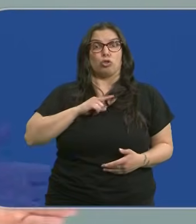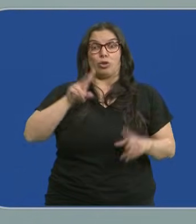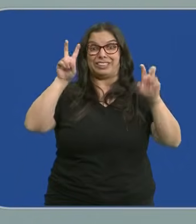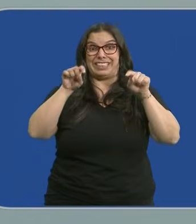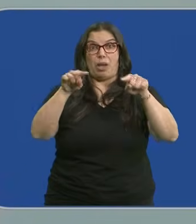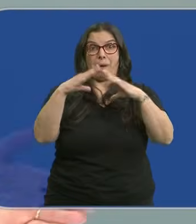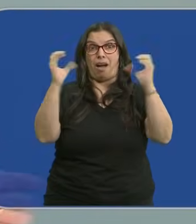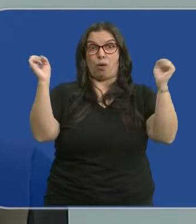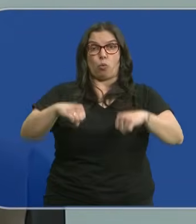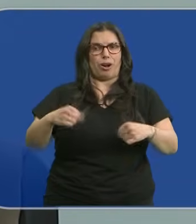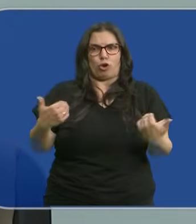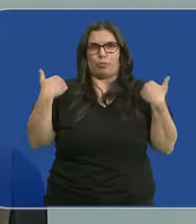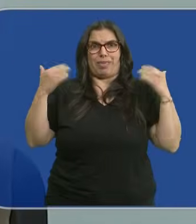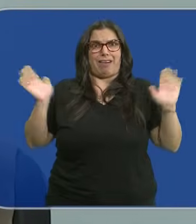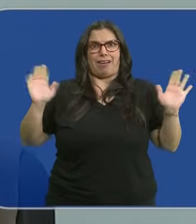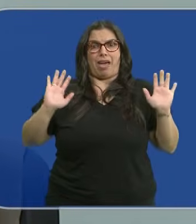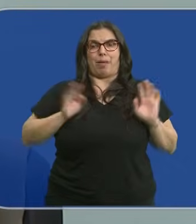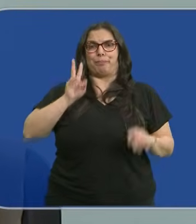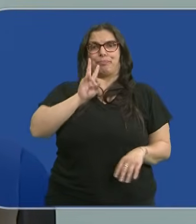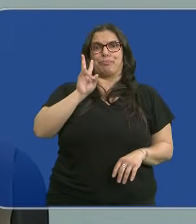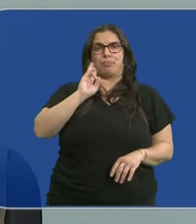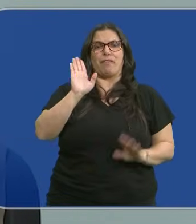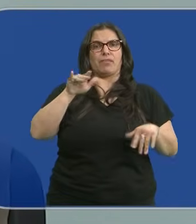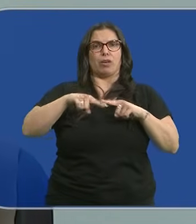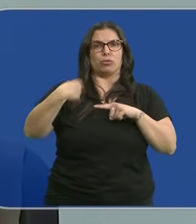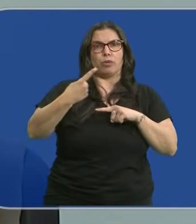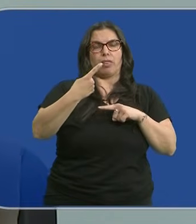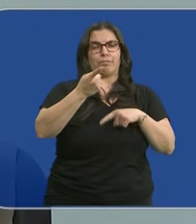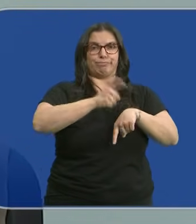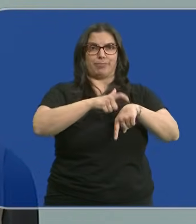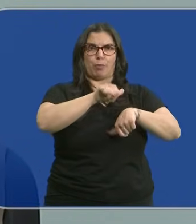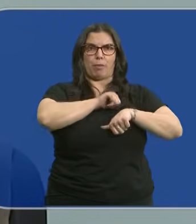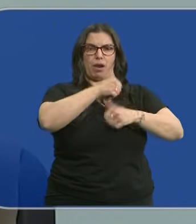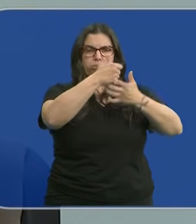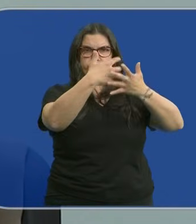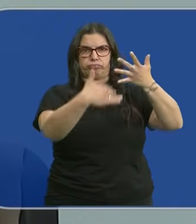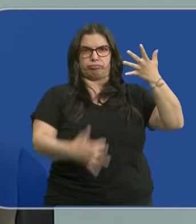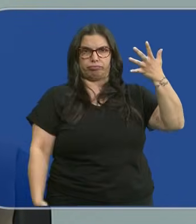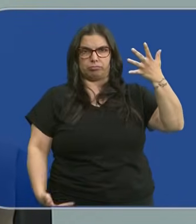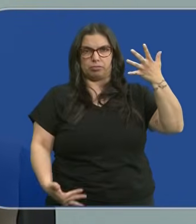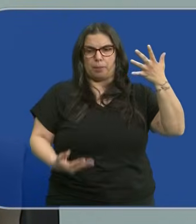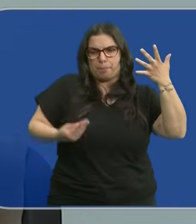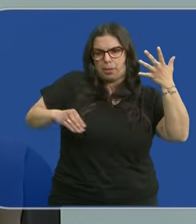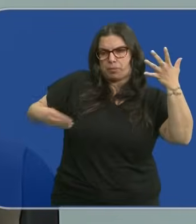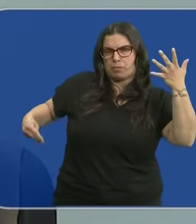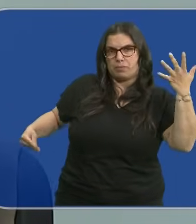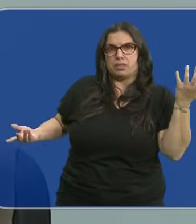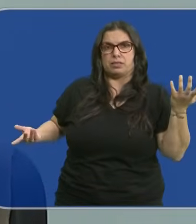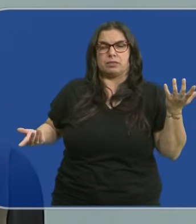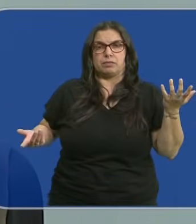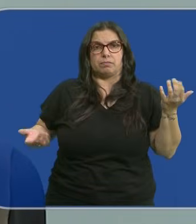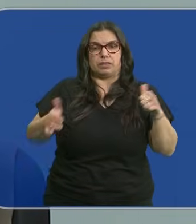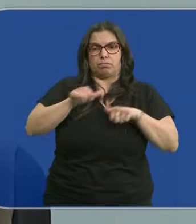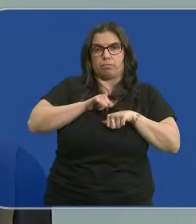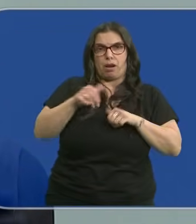en este acuerdo marco, pues estamos viendo cómo han aumentado los tiempos de atención y el número de personas que